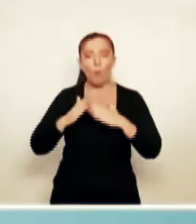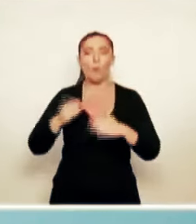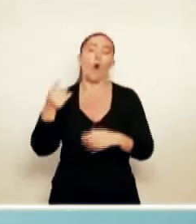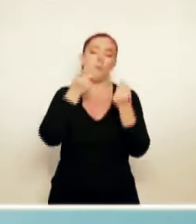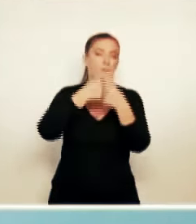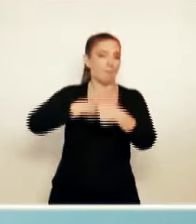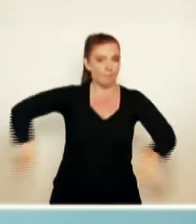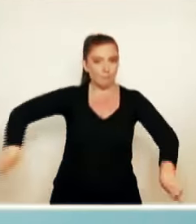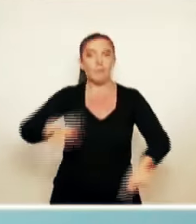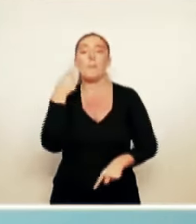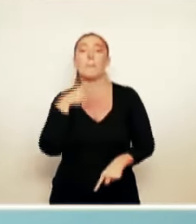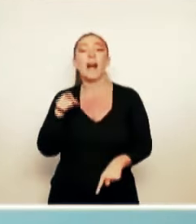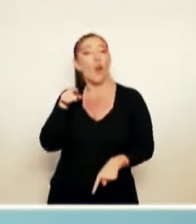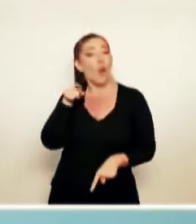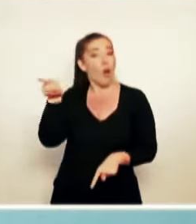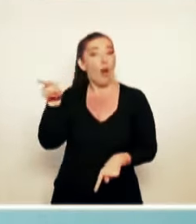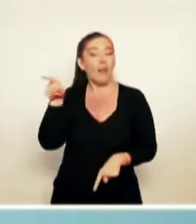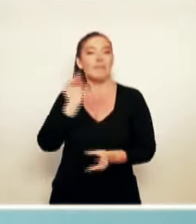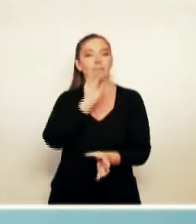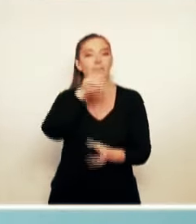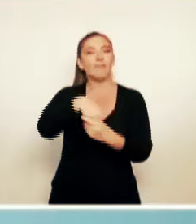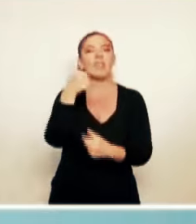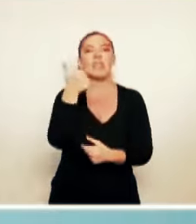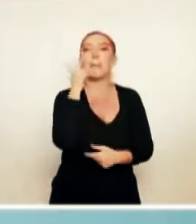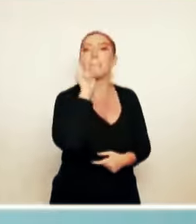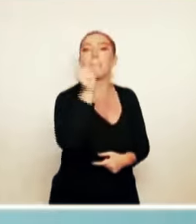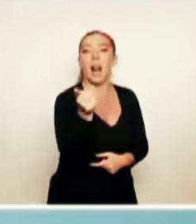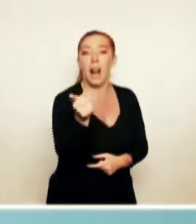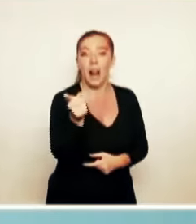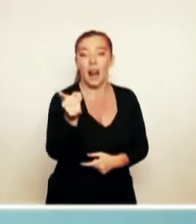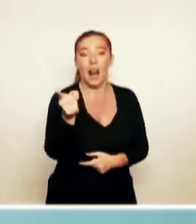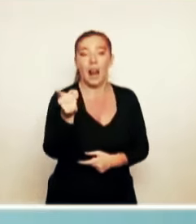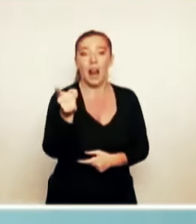Pero él introdujo 6.000